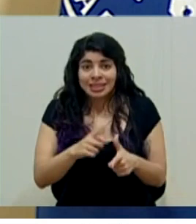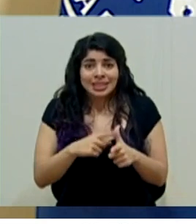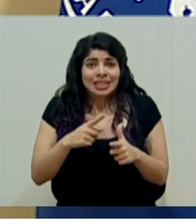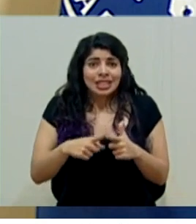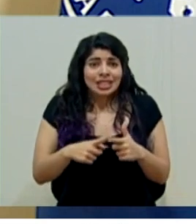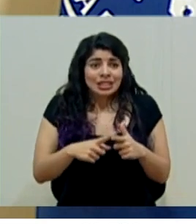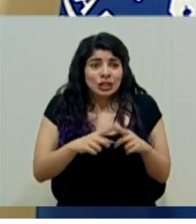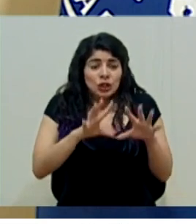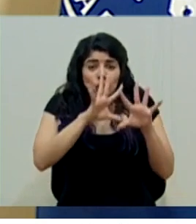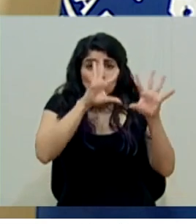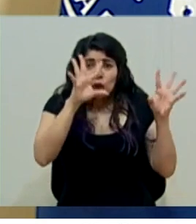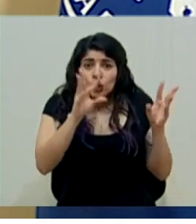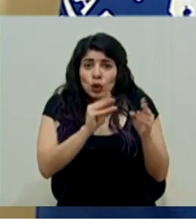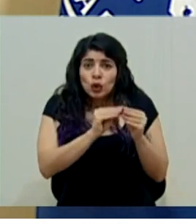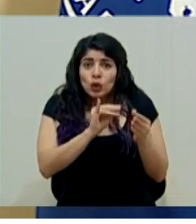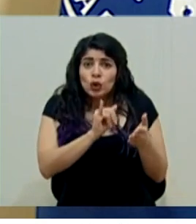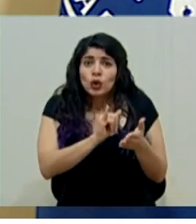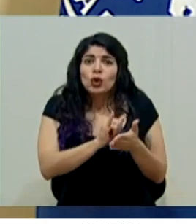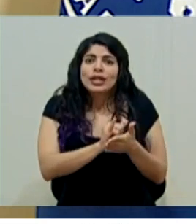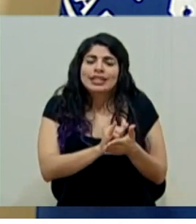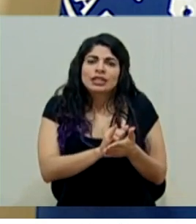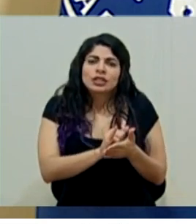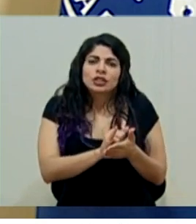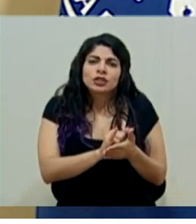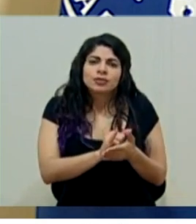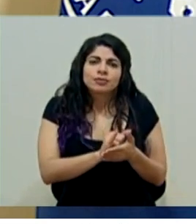Entonces, a eso,